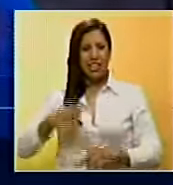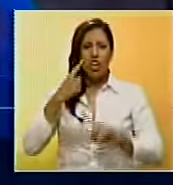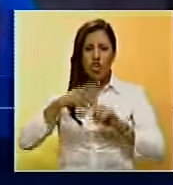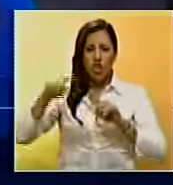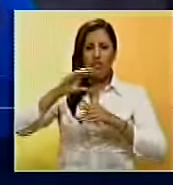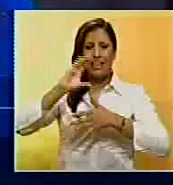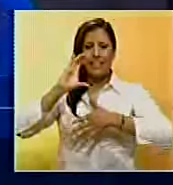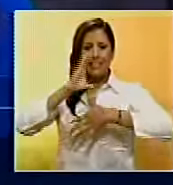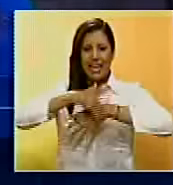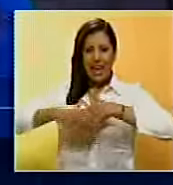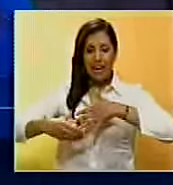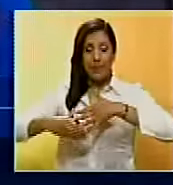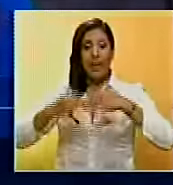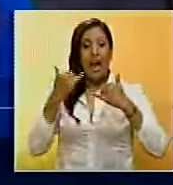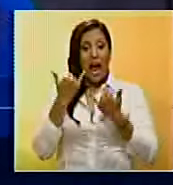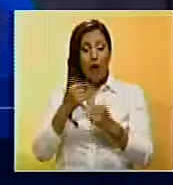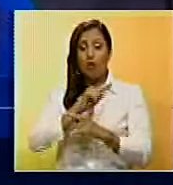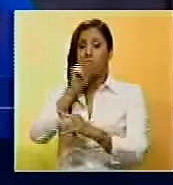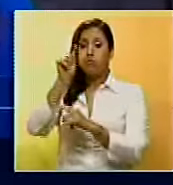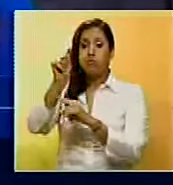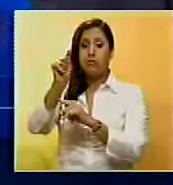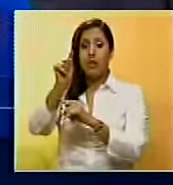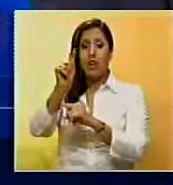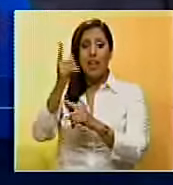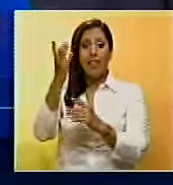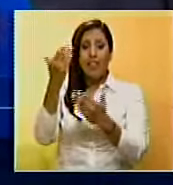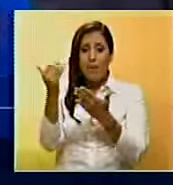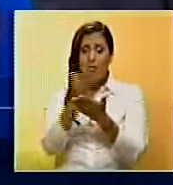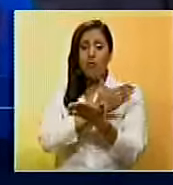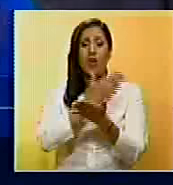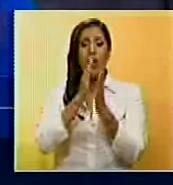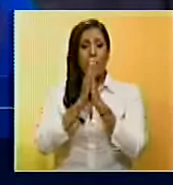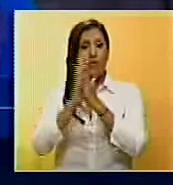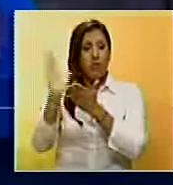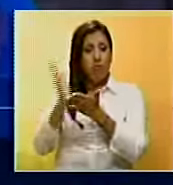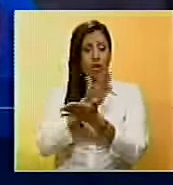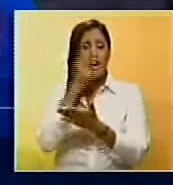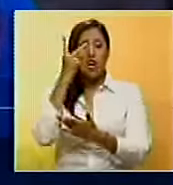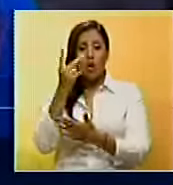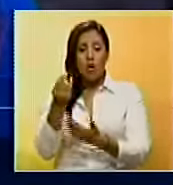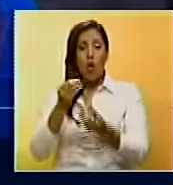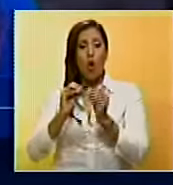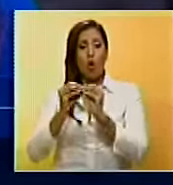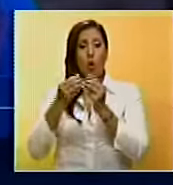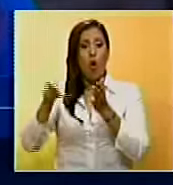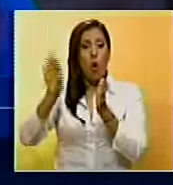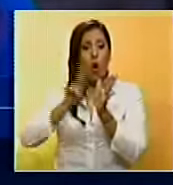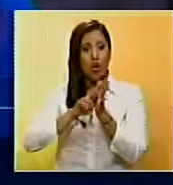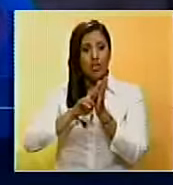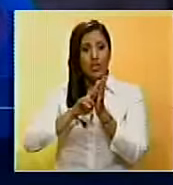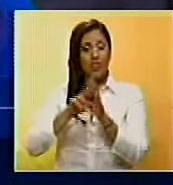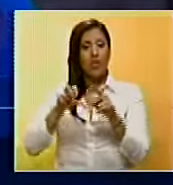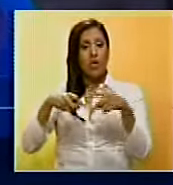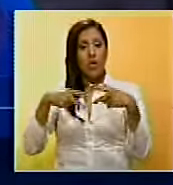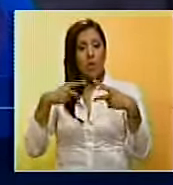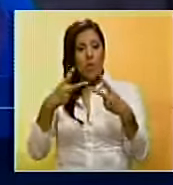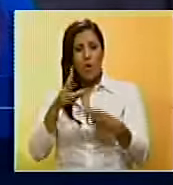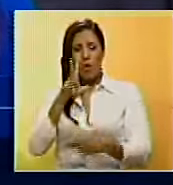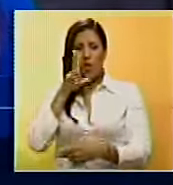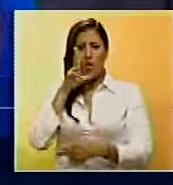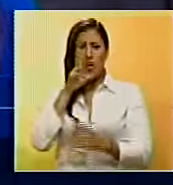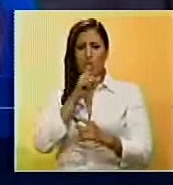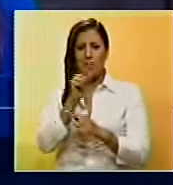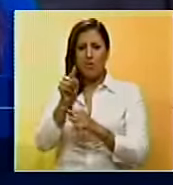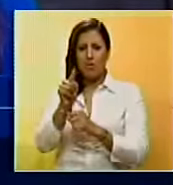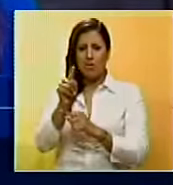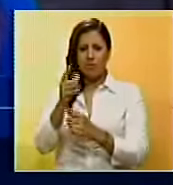CELAC, que exigieron expresamente la derogación y no renovación de esta insólita